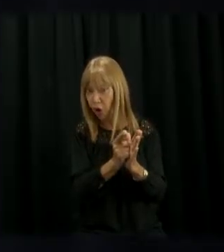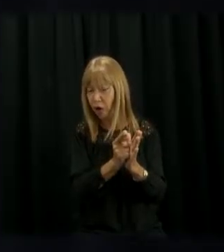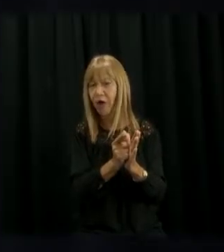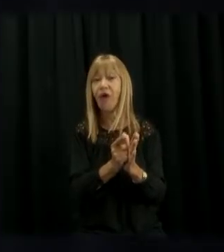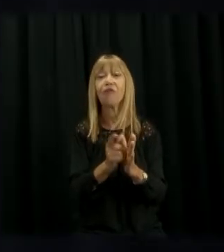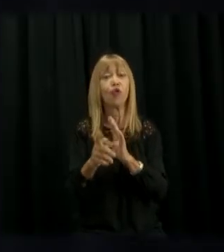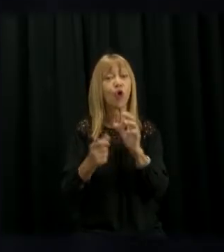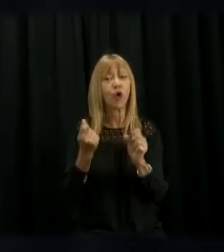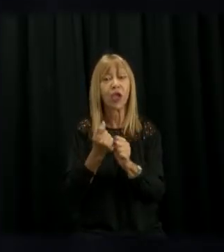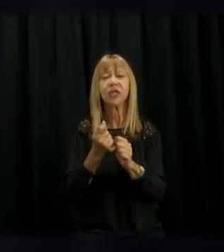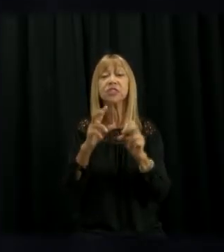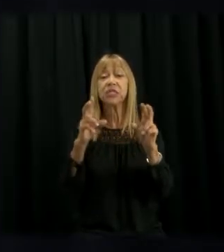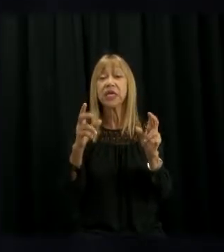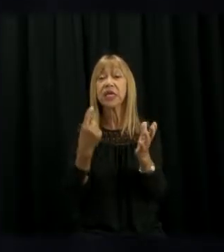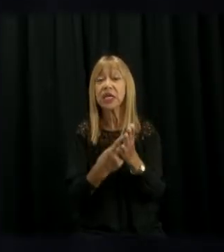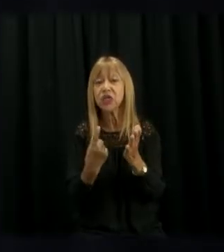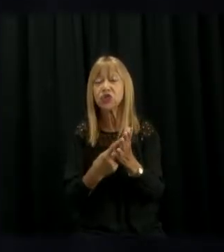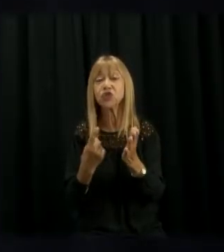Por años,